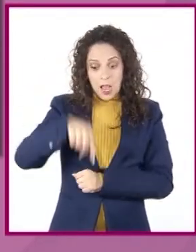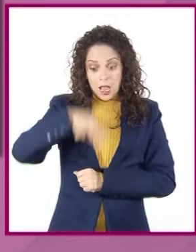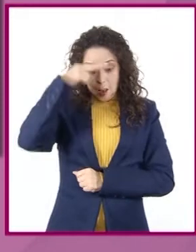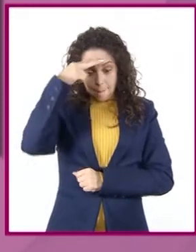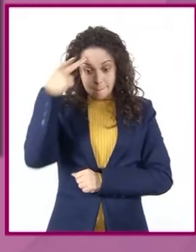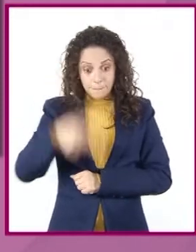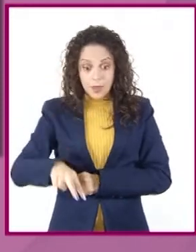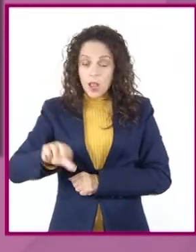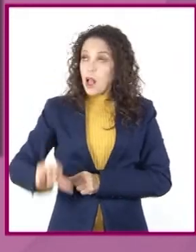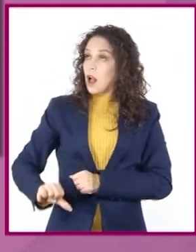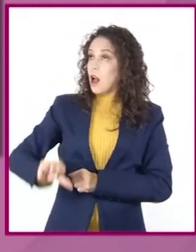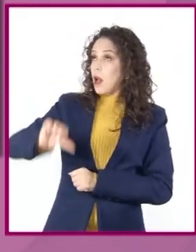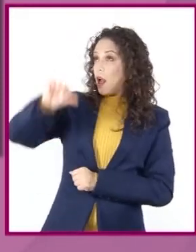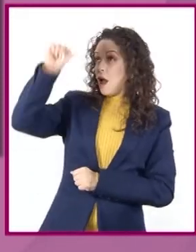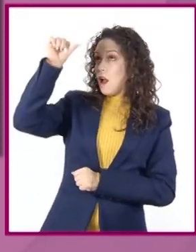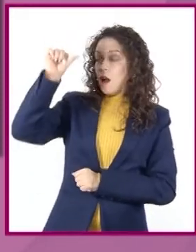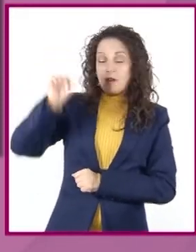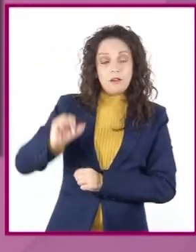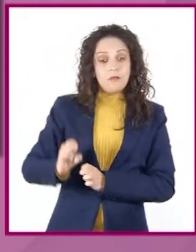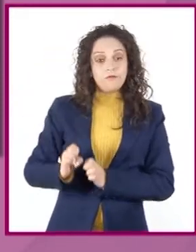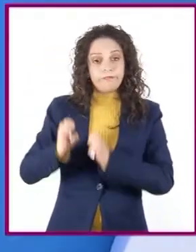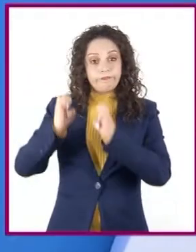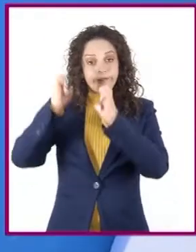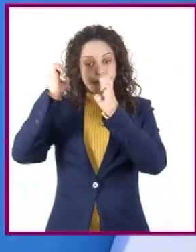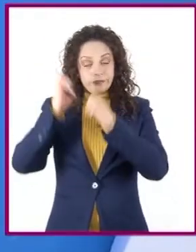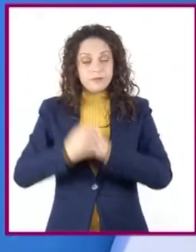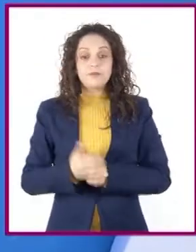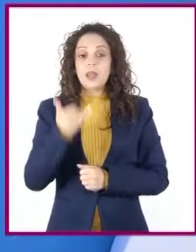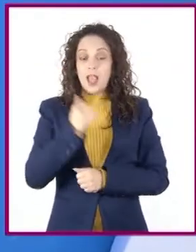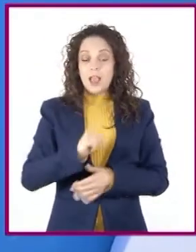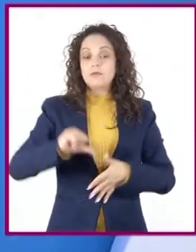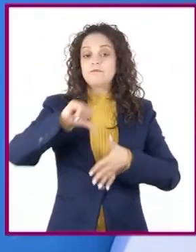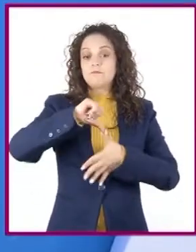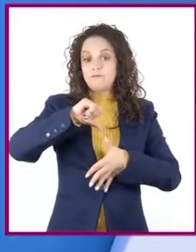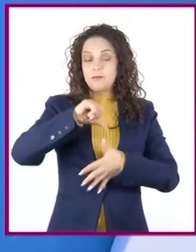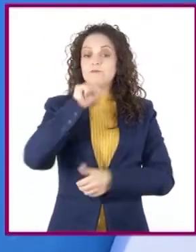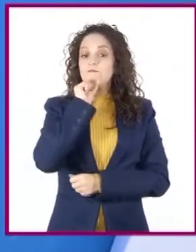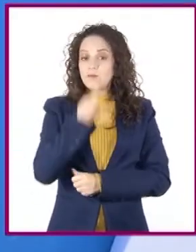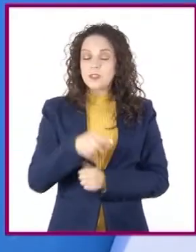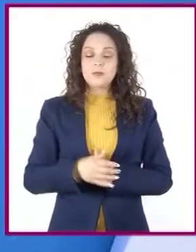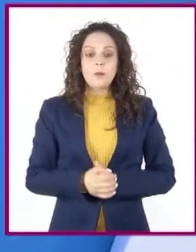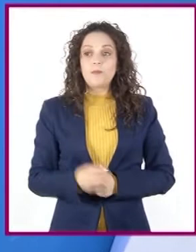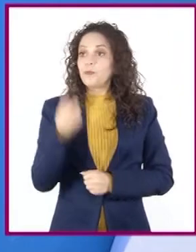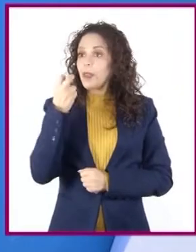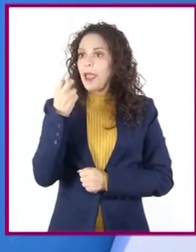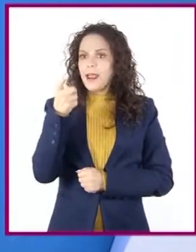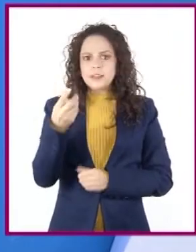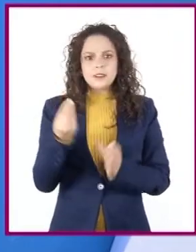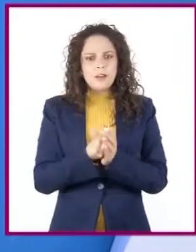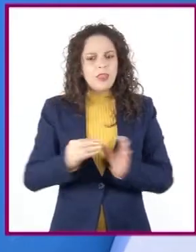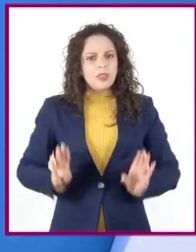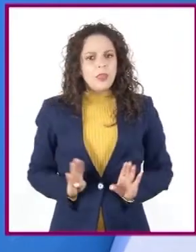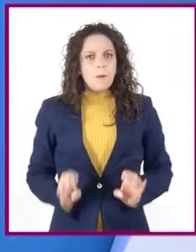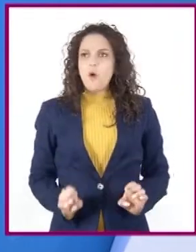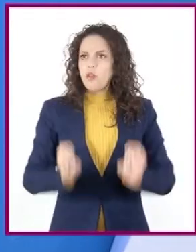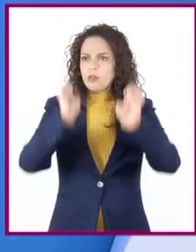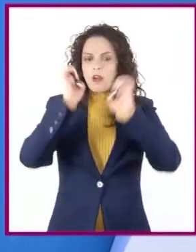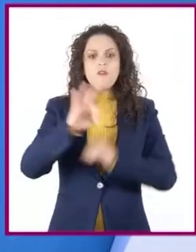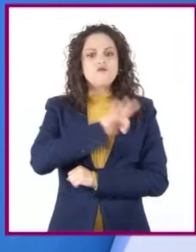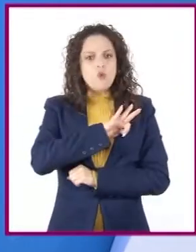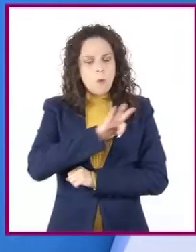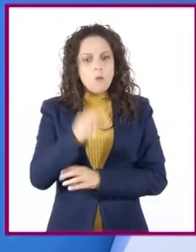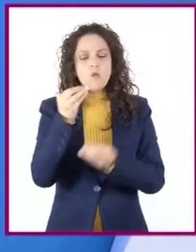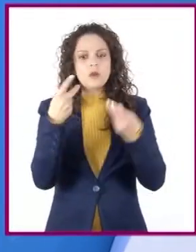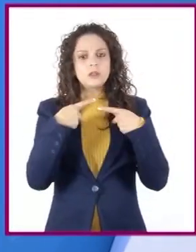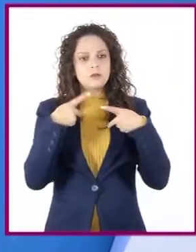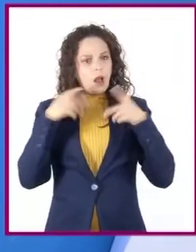y latinoamericanos más altos. Este tipo de edificaciones puede albergar a muchas personas debido al